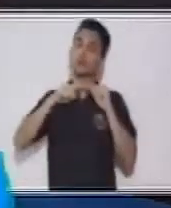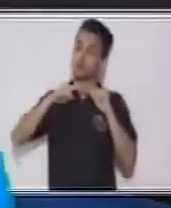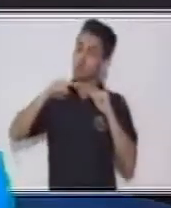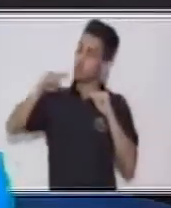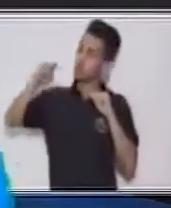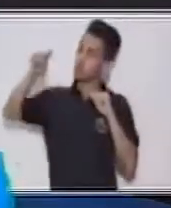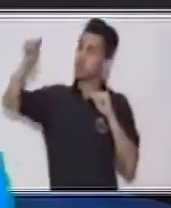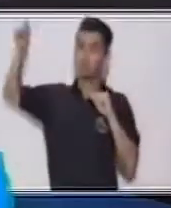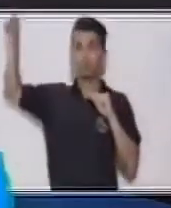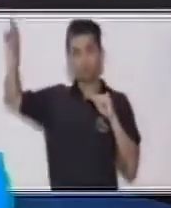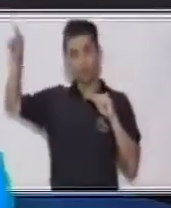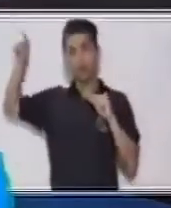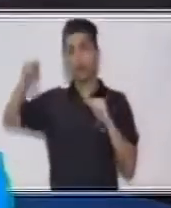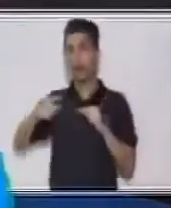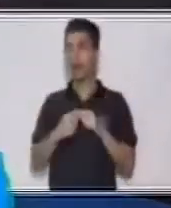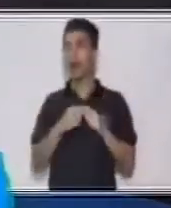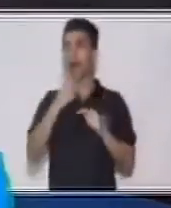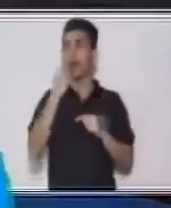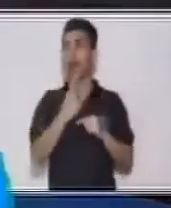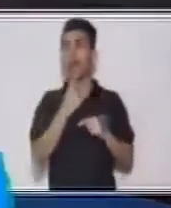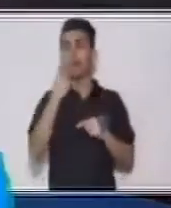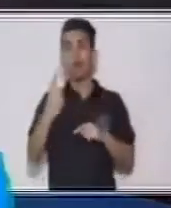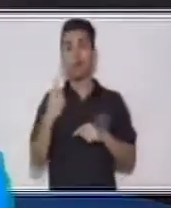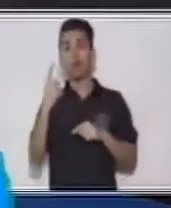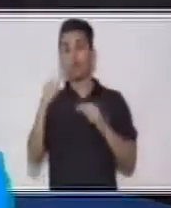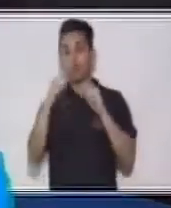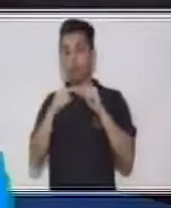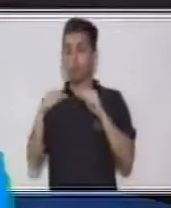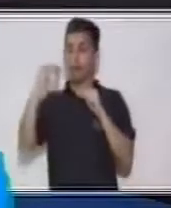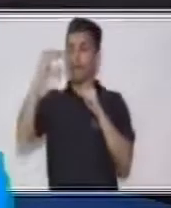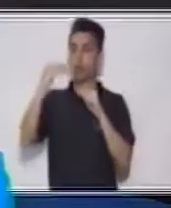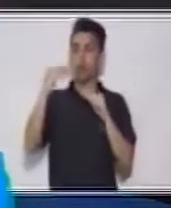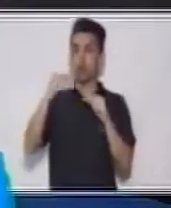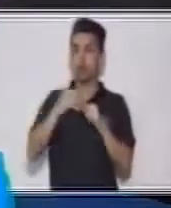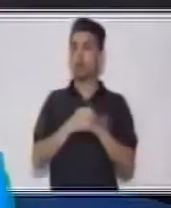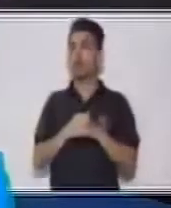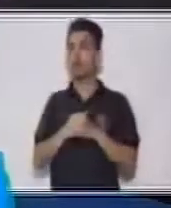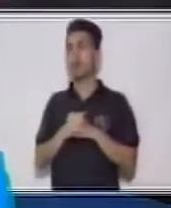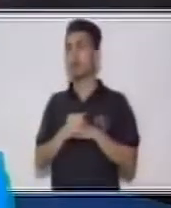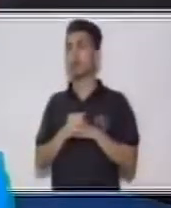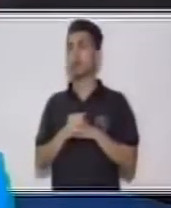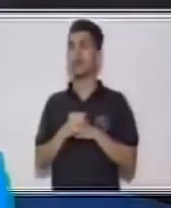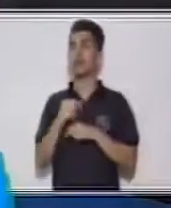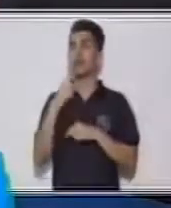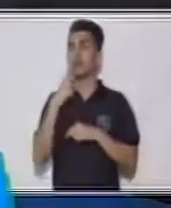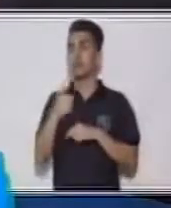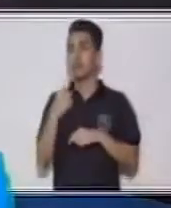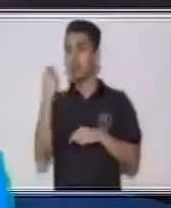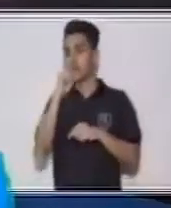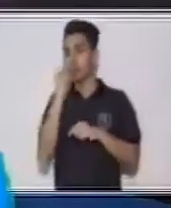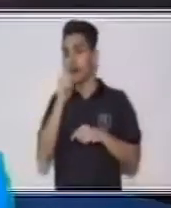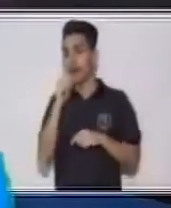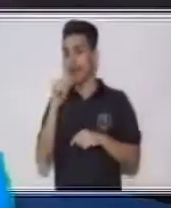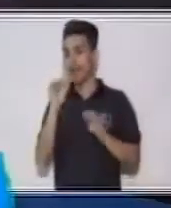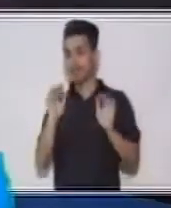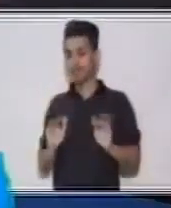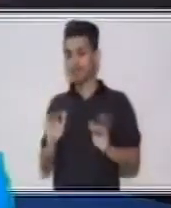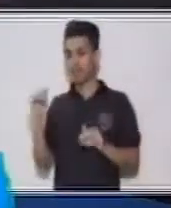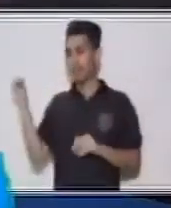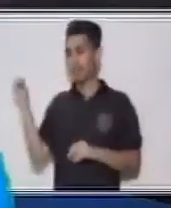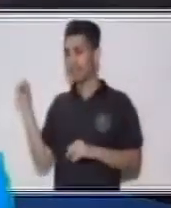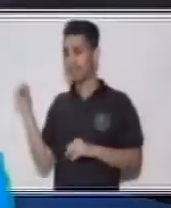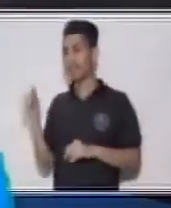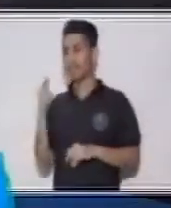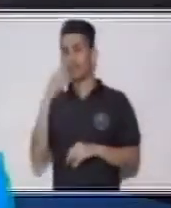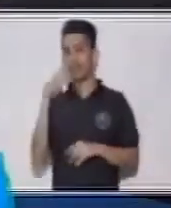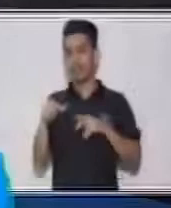dice cada término es mayor que el anterior por ejemplo acá está esta niña y aquí están las gradas